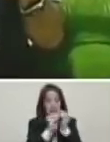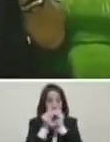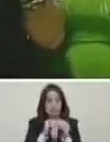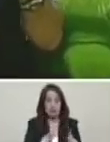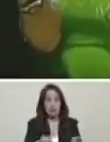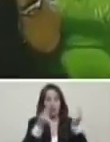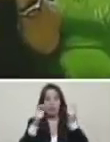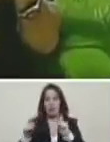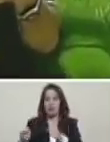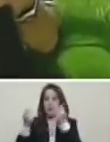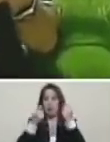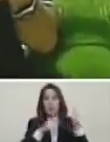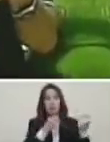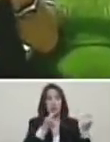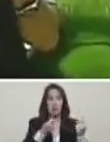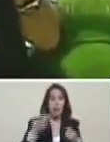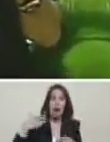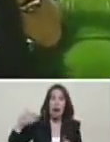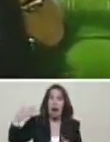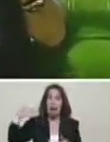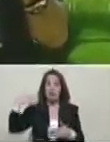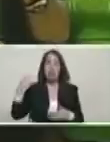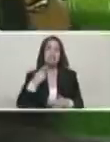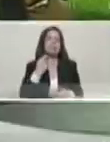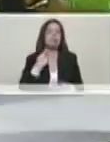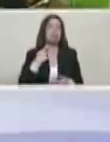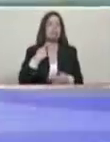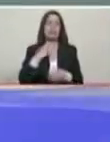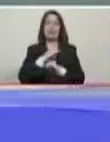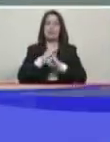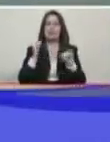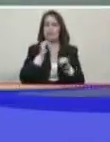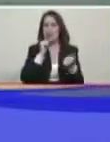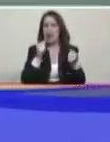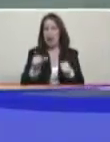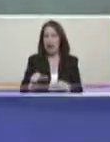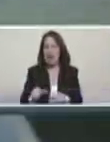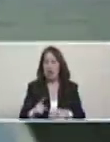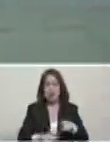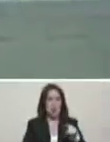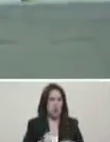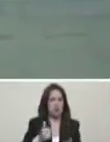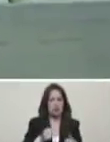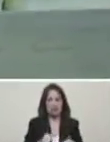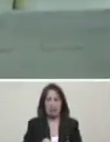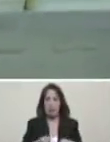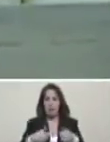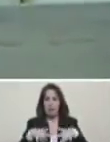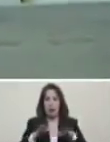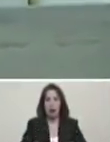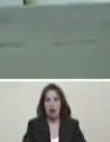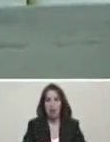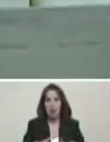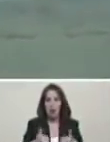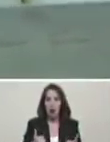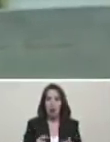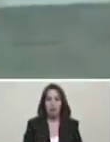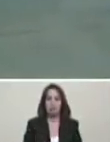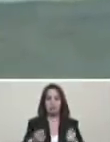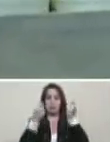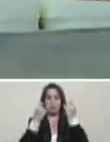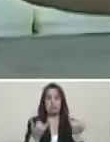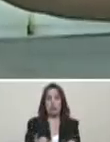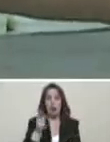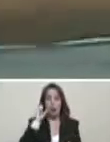recuperando, de aquellas plantas que encontramos con deficiencia paralizada. Ya tenemos en el